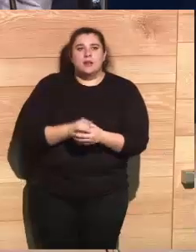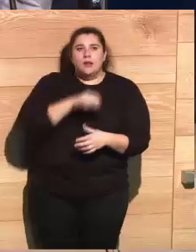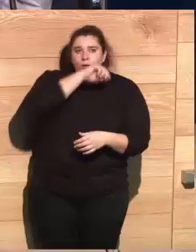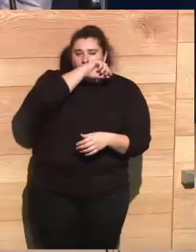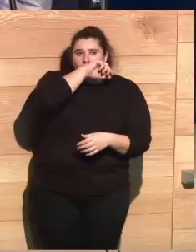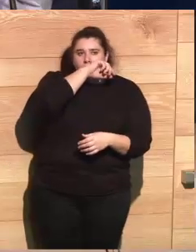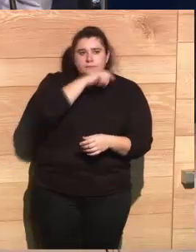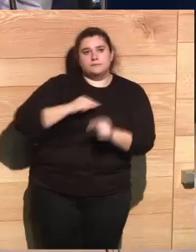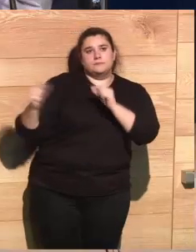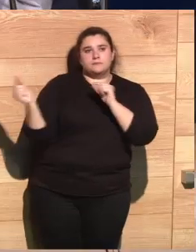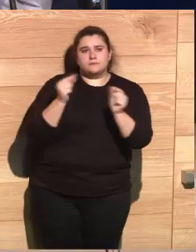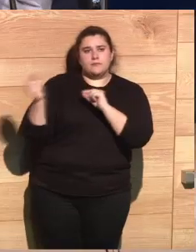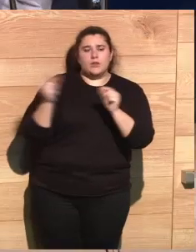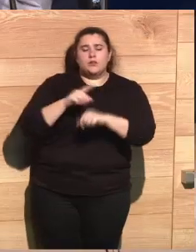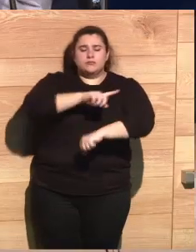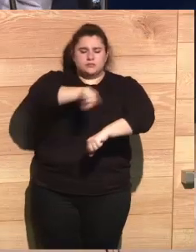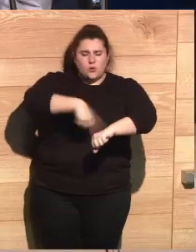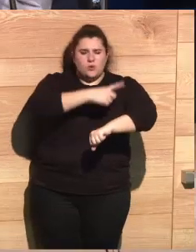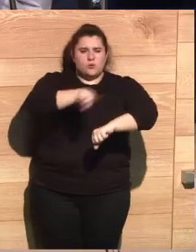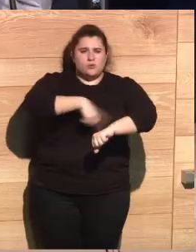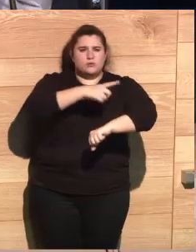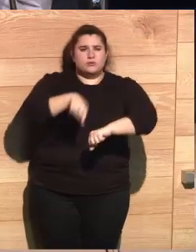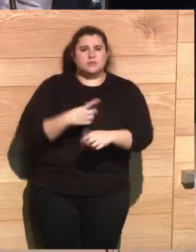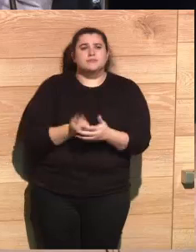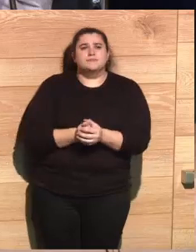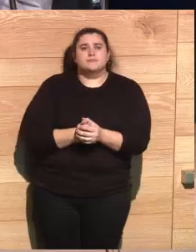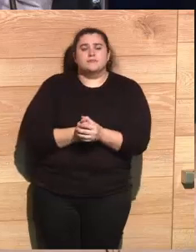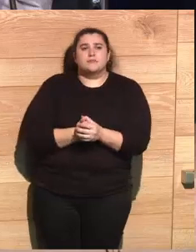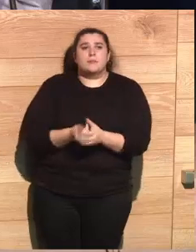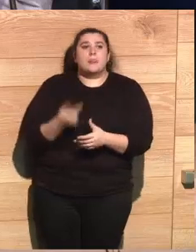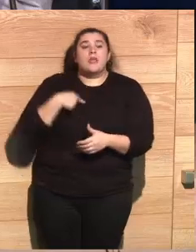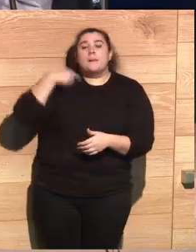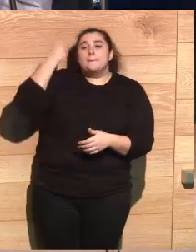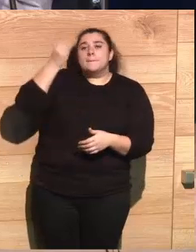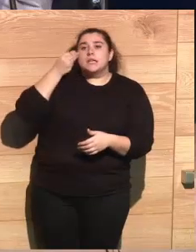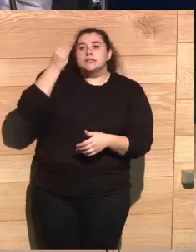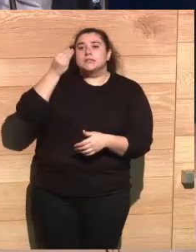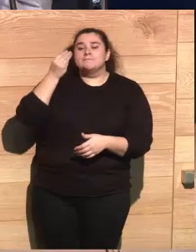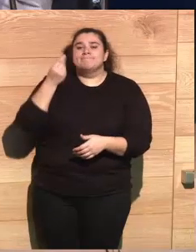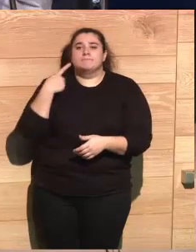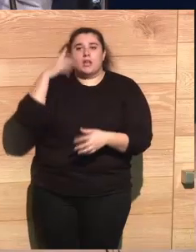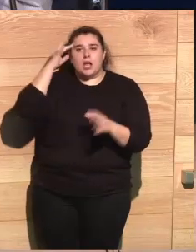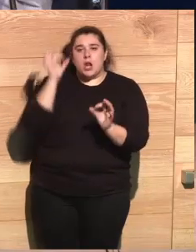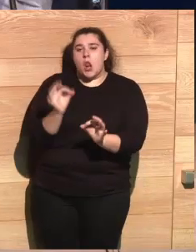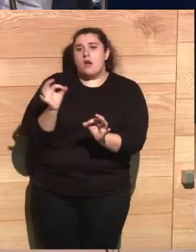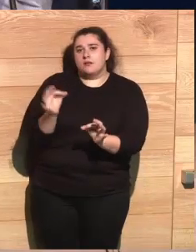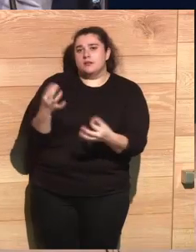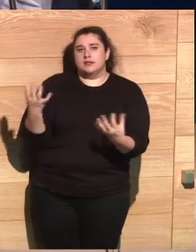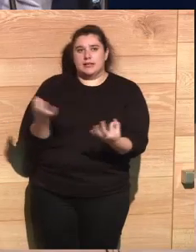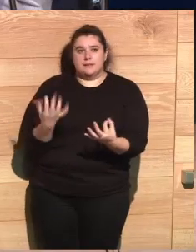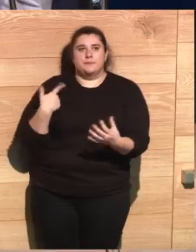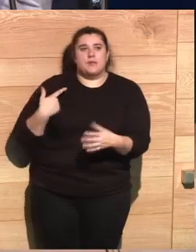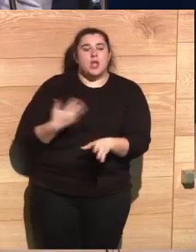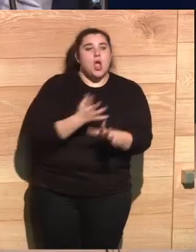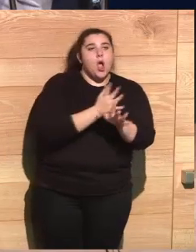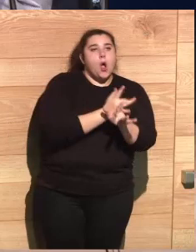discutido bastante sobre qué es un juego. Para mí es quizá demasiado evidente, ¿no?, la diferencia entre lo que es